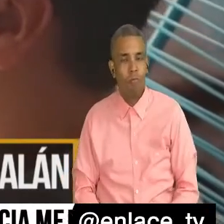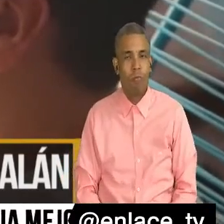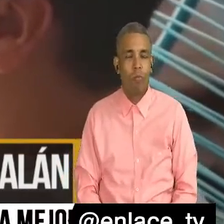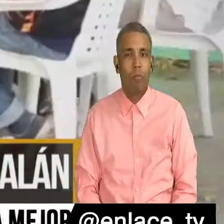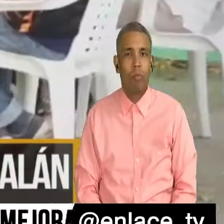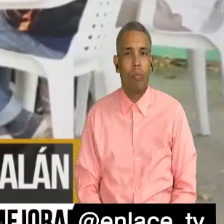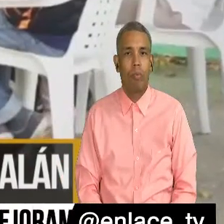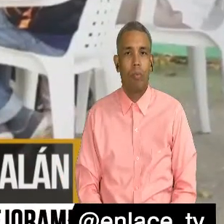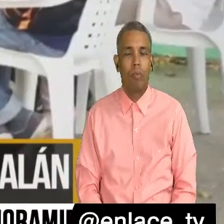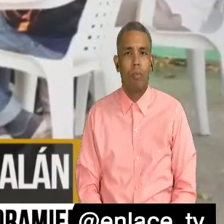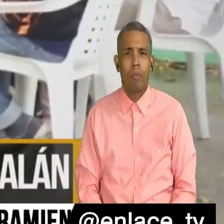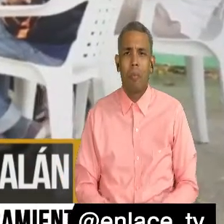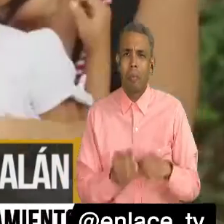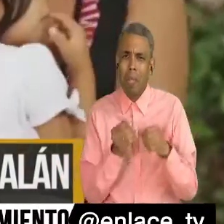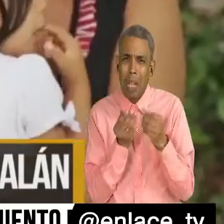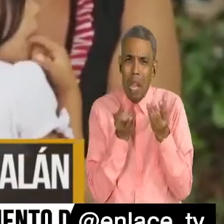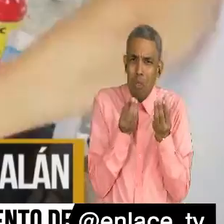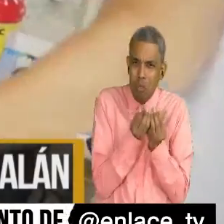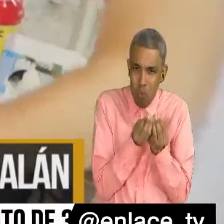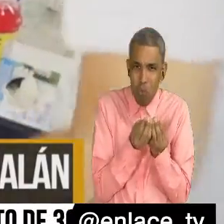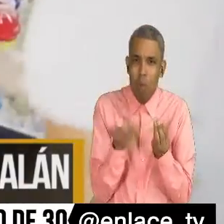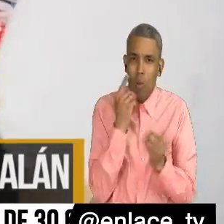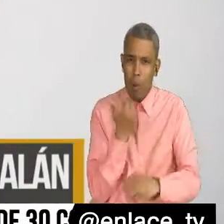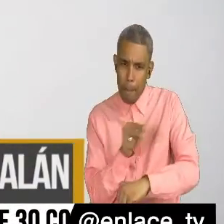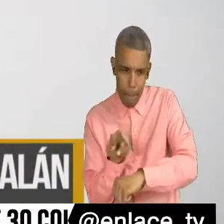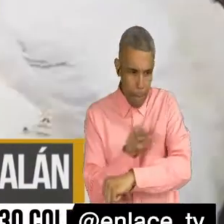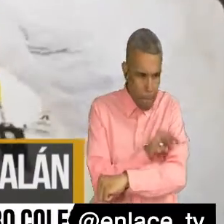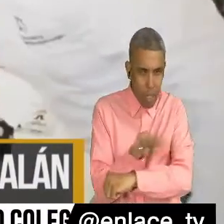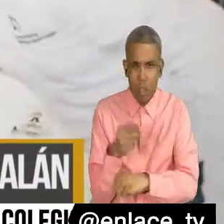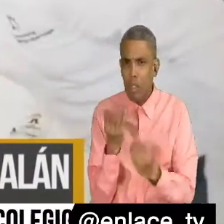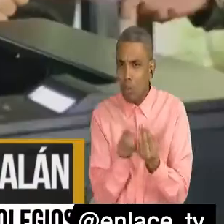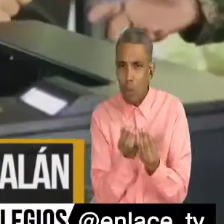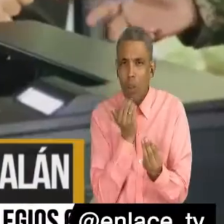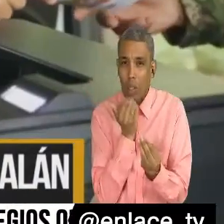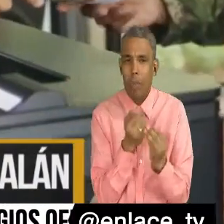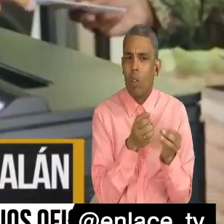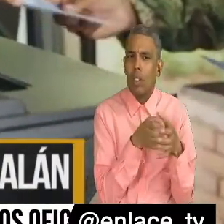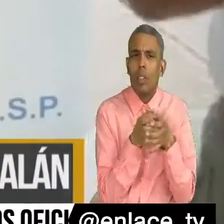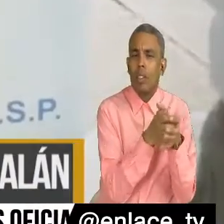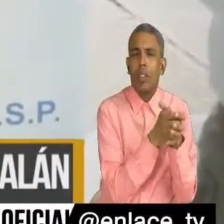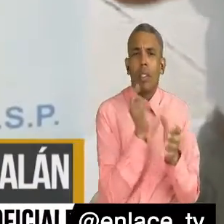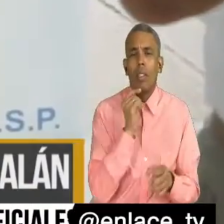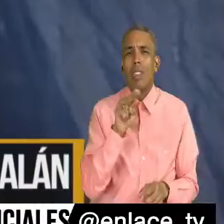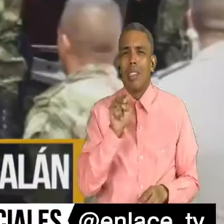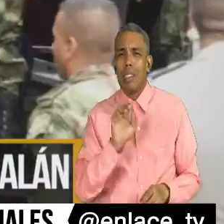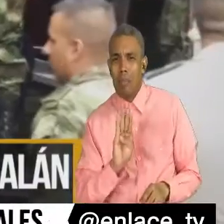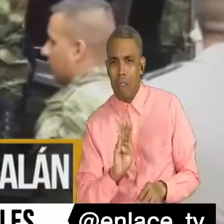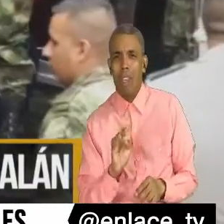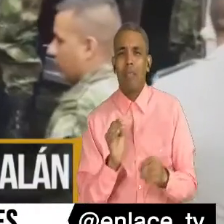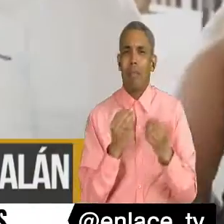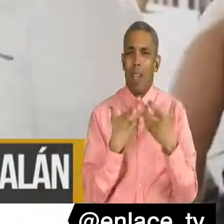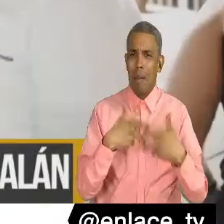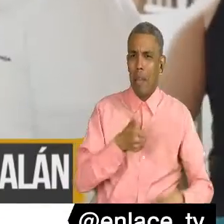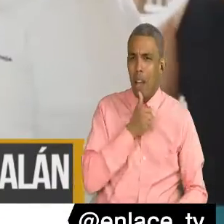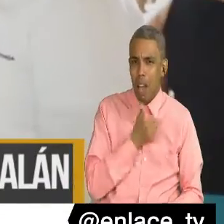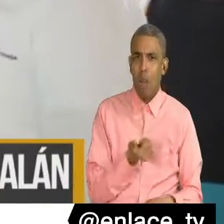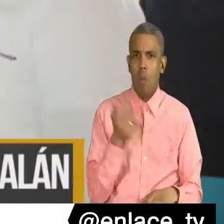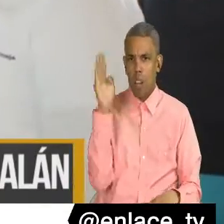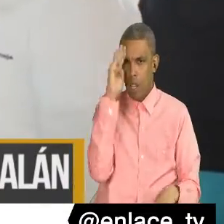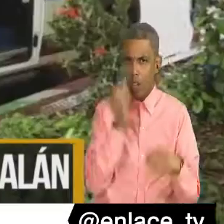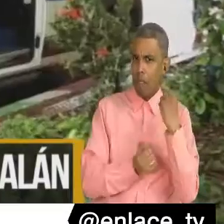del personal institucional y de diferentes entidades como CDUS, el CISBEN, ESA, Aguas de Barranca Bermeja, el Ejército Nacional,